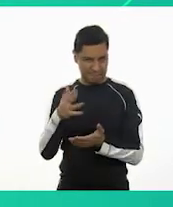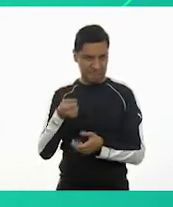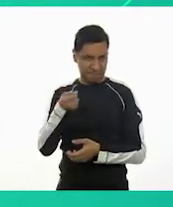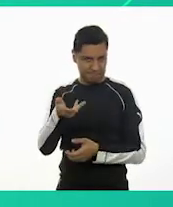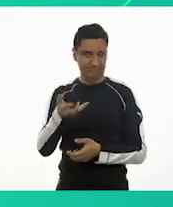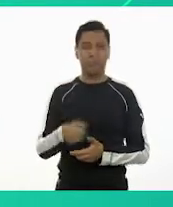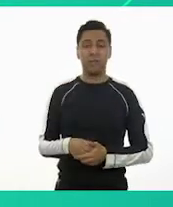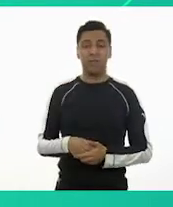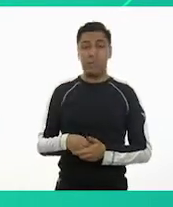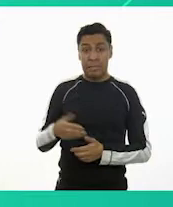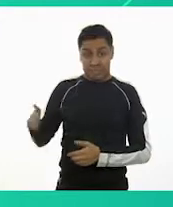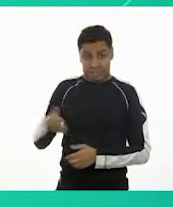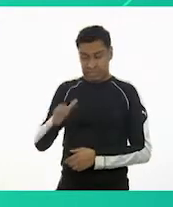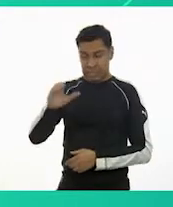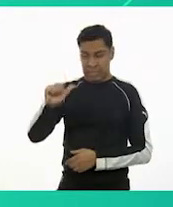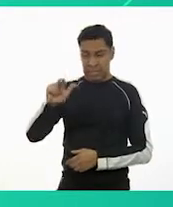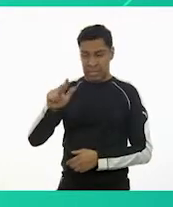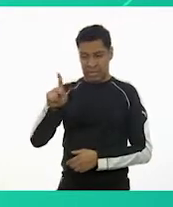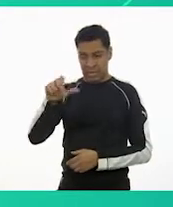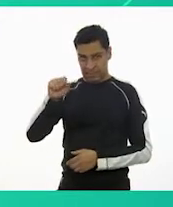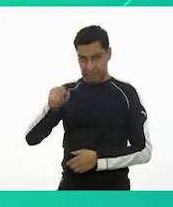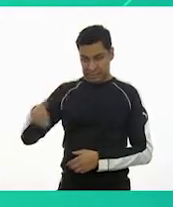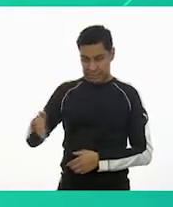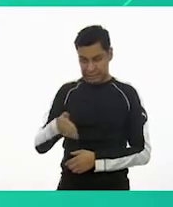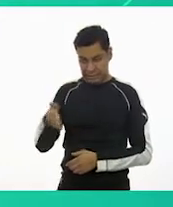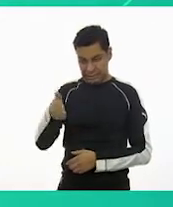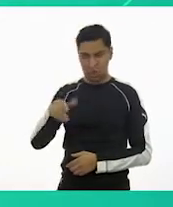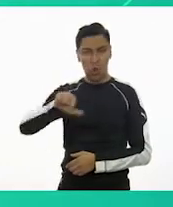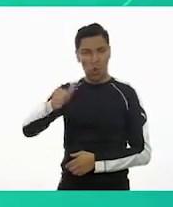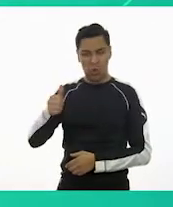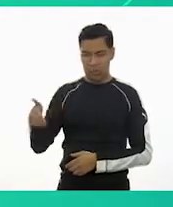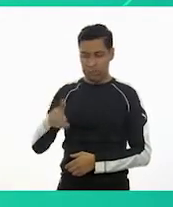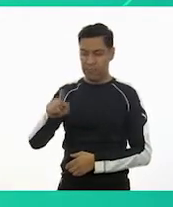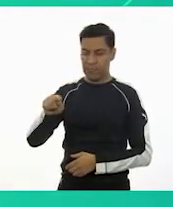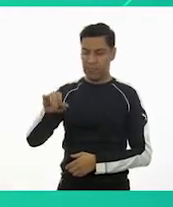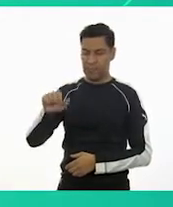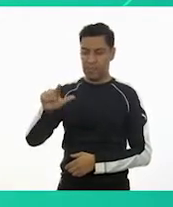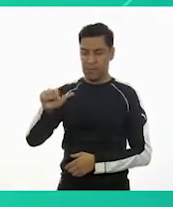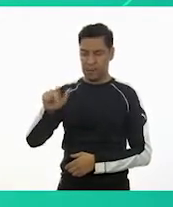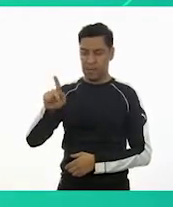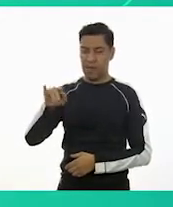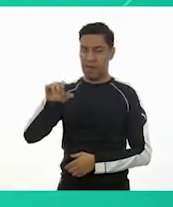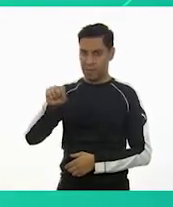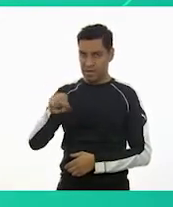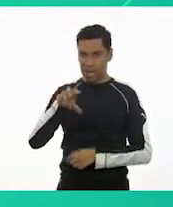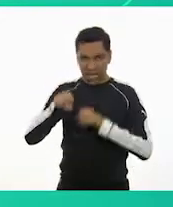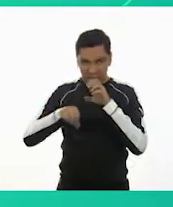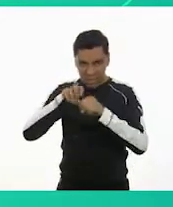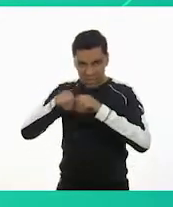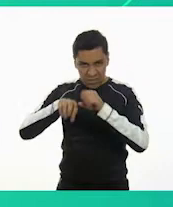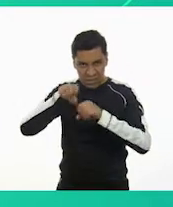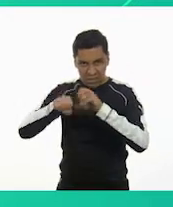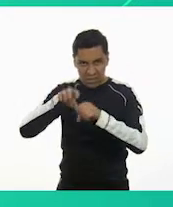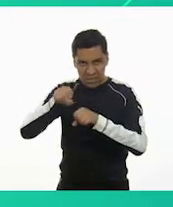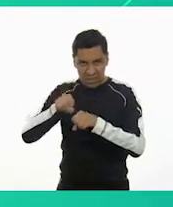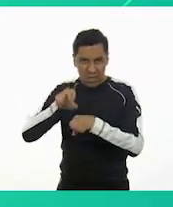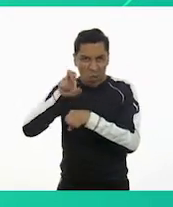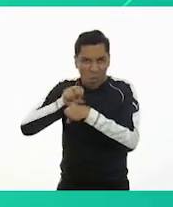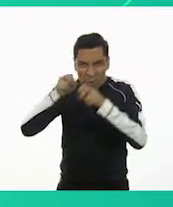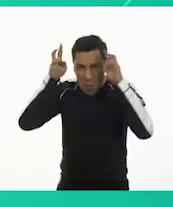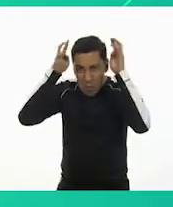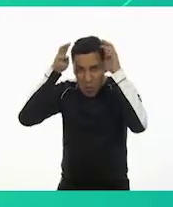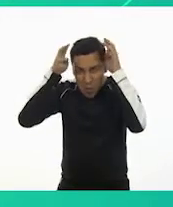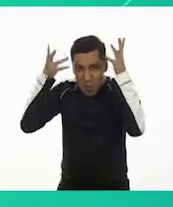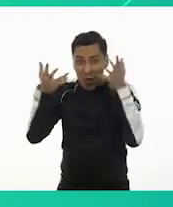Las carpas se introdujeron en Xochimilco y las tilapias, y son especies muy voraces que comen huevos de ajolote,